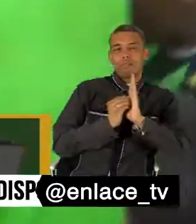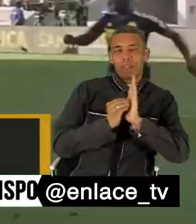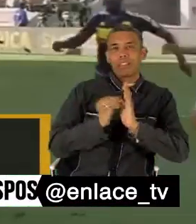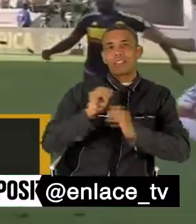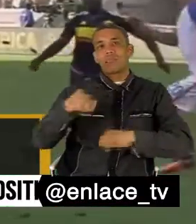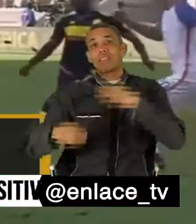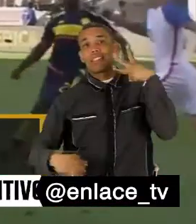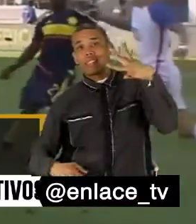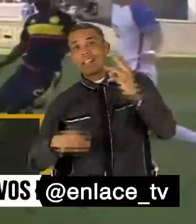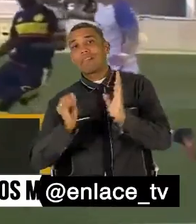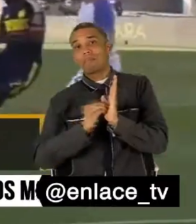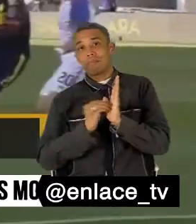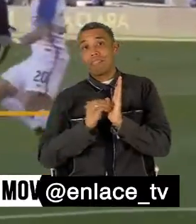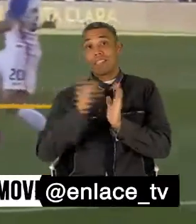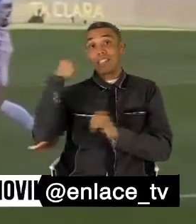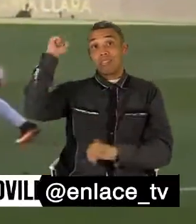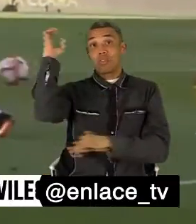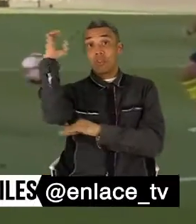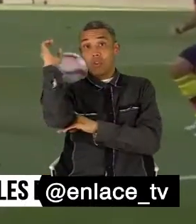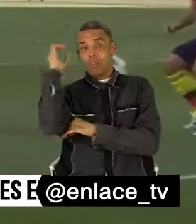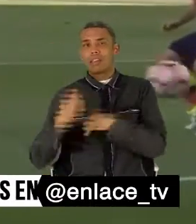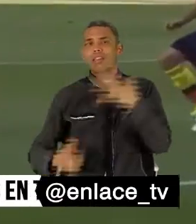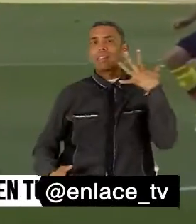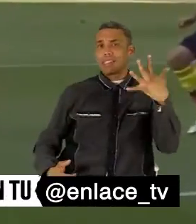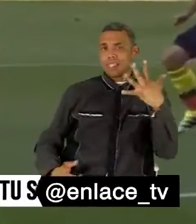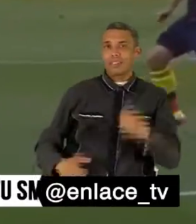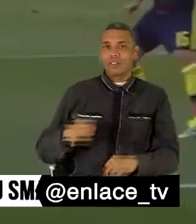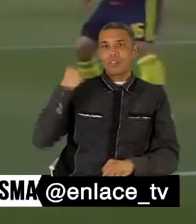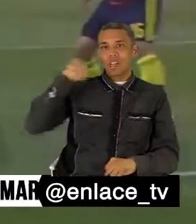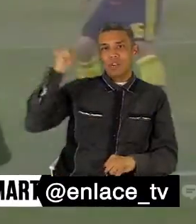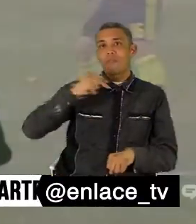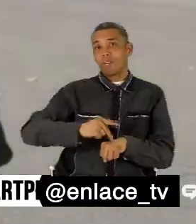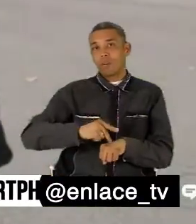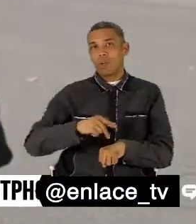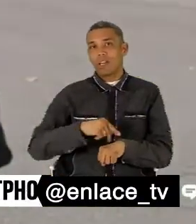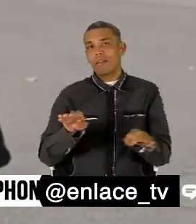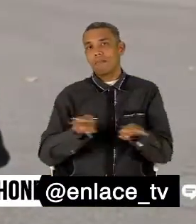y cinco para los charrúas. Tan solo un empate.